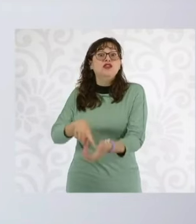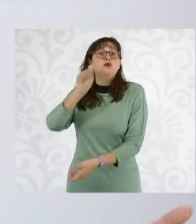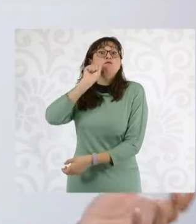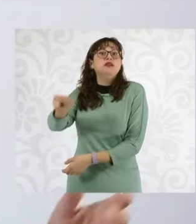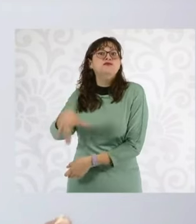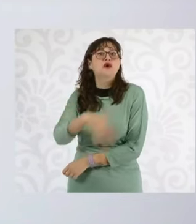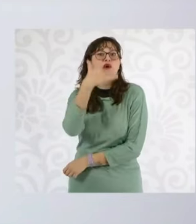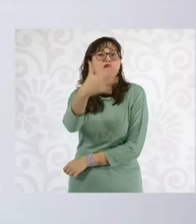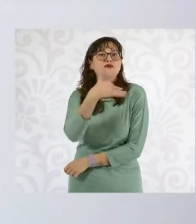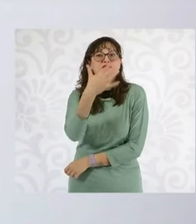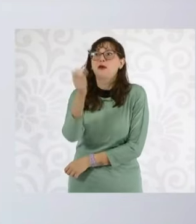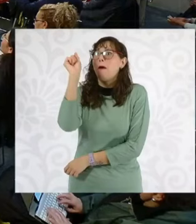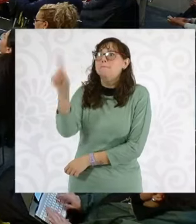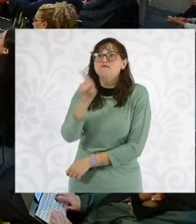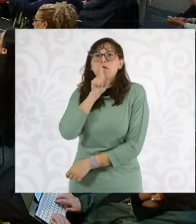problemas de corrupción.